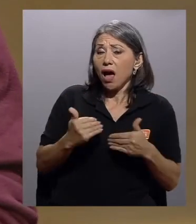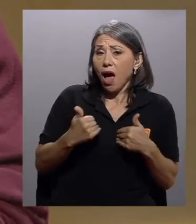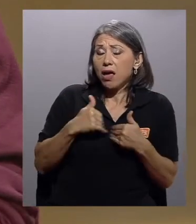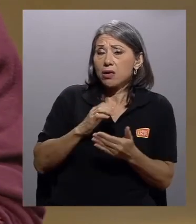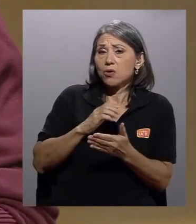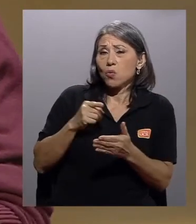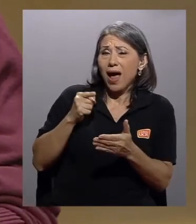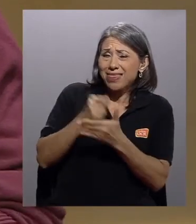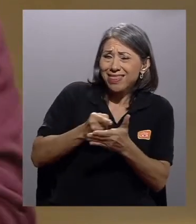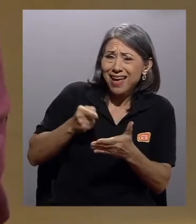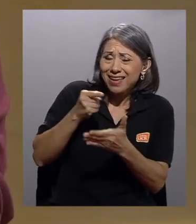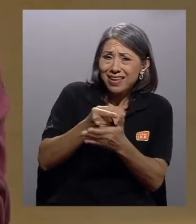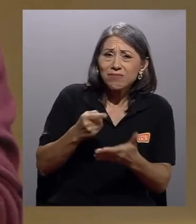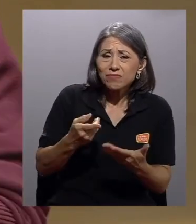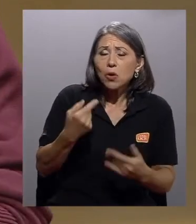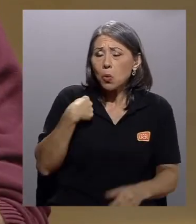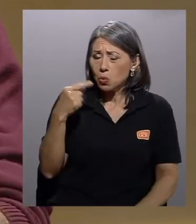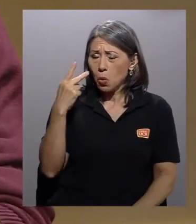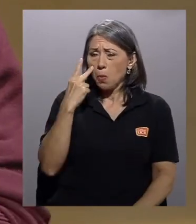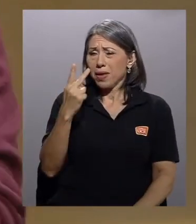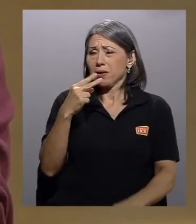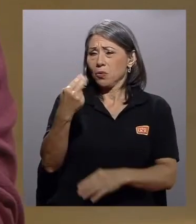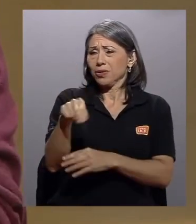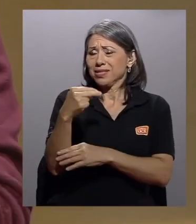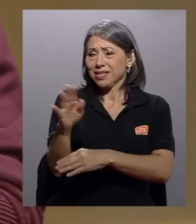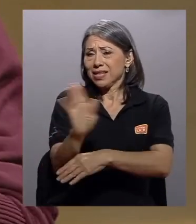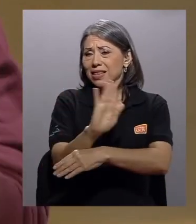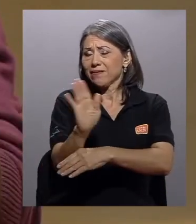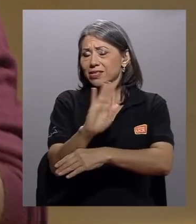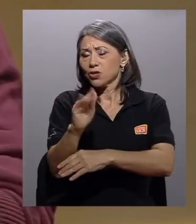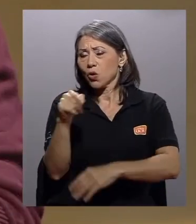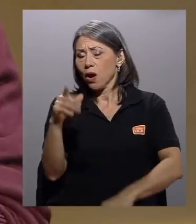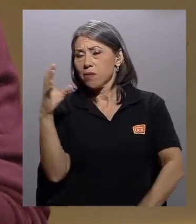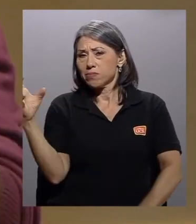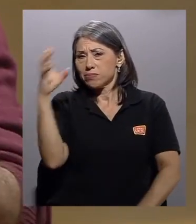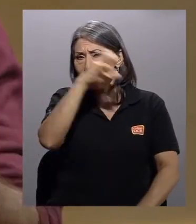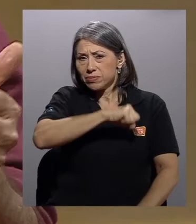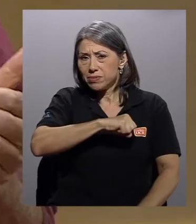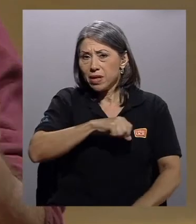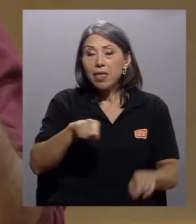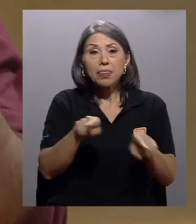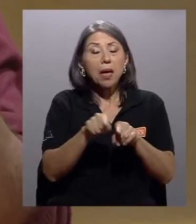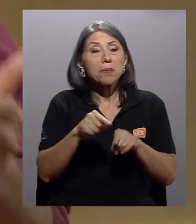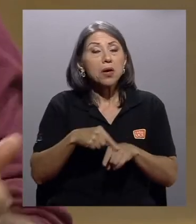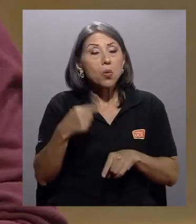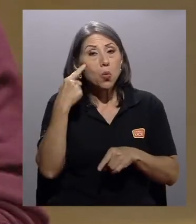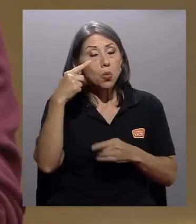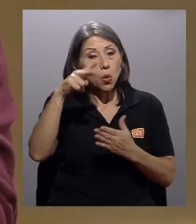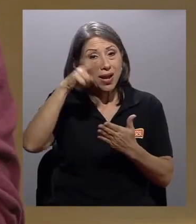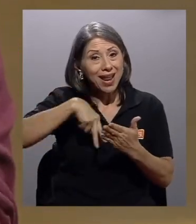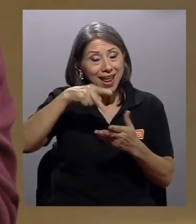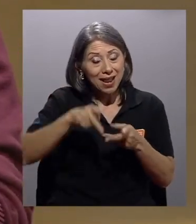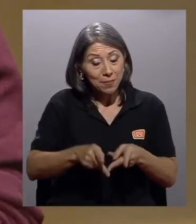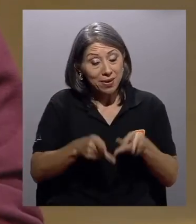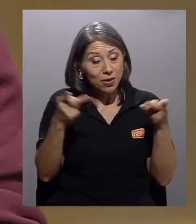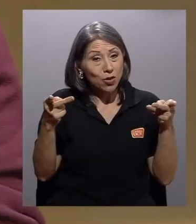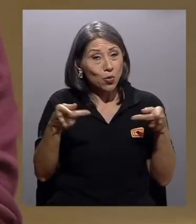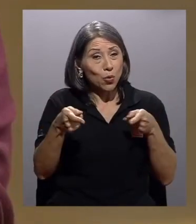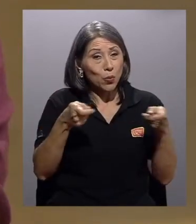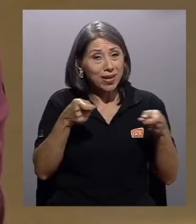inclusive subrepticiamente uno lo ve en algunos noticieros de televisión, editoriales del diario dominante de este